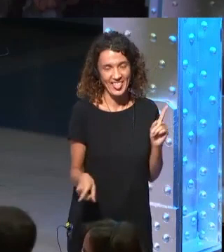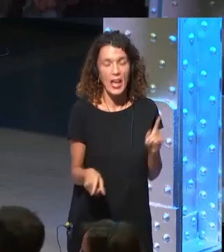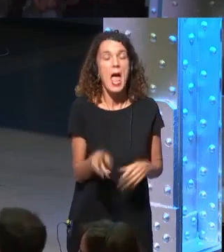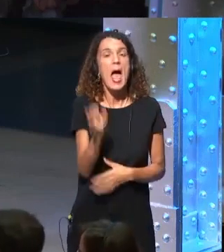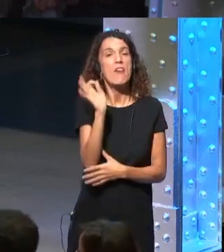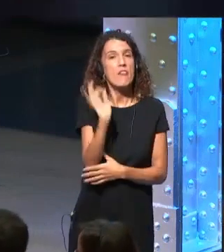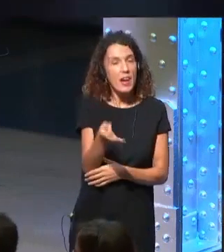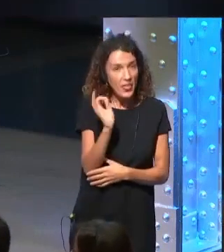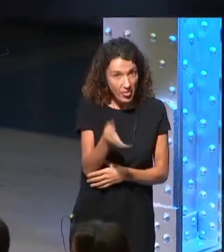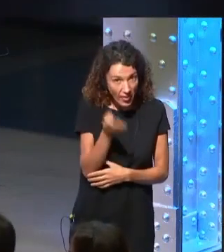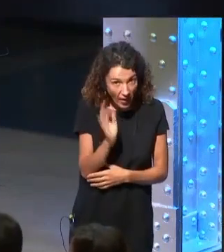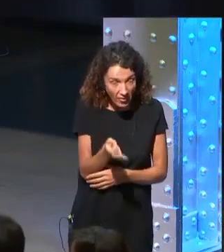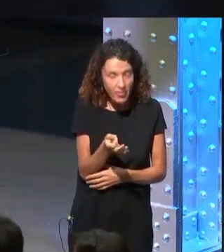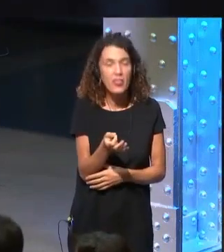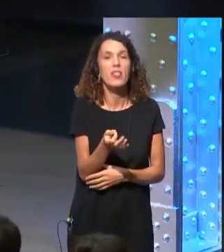Es verdad